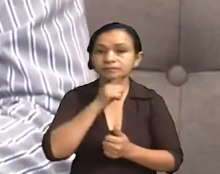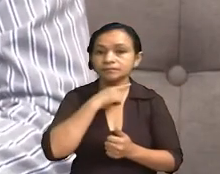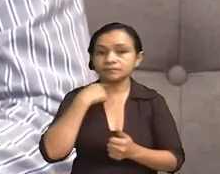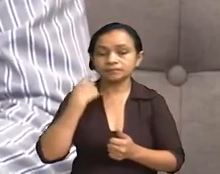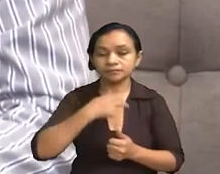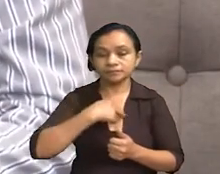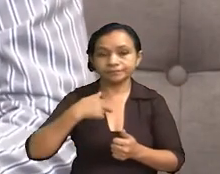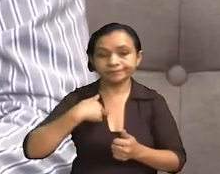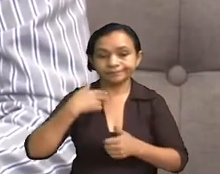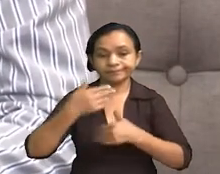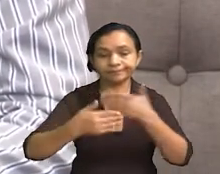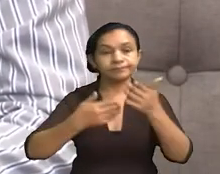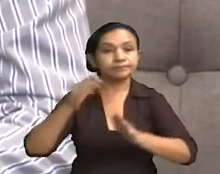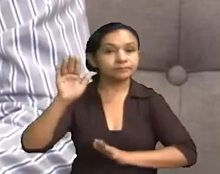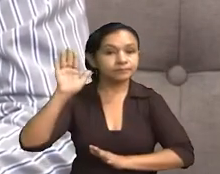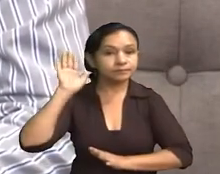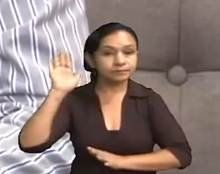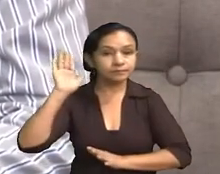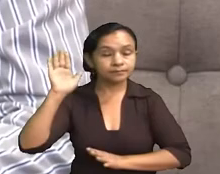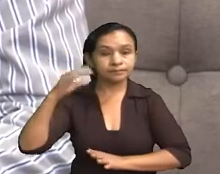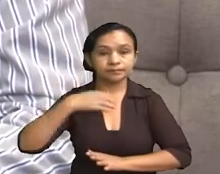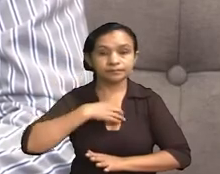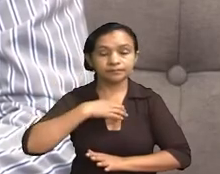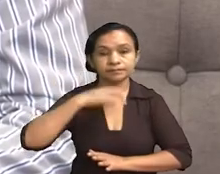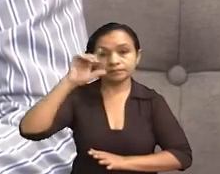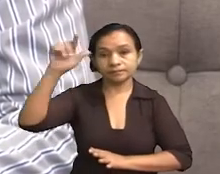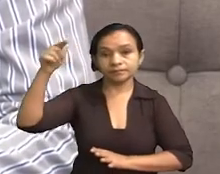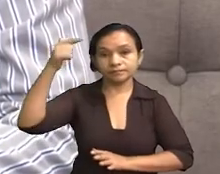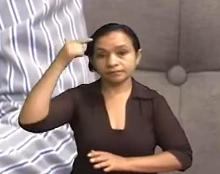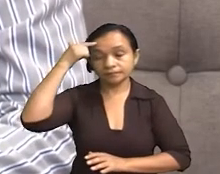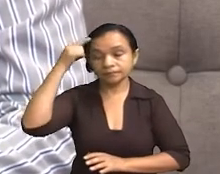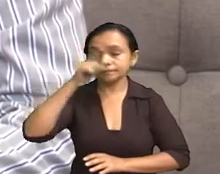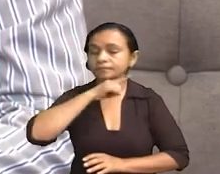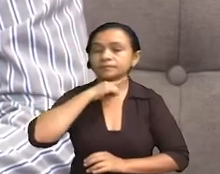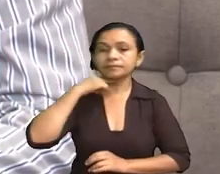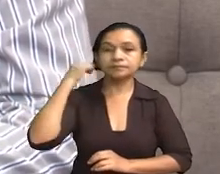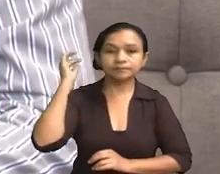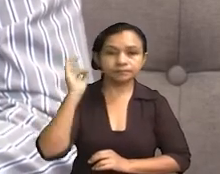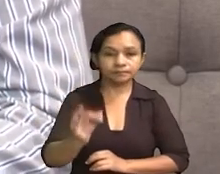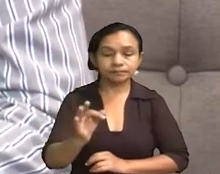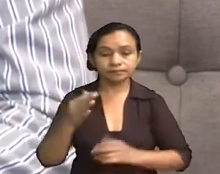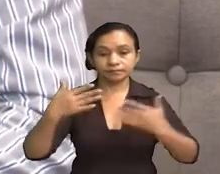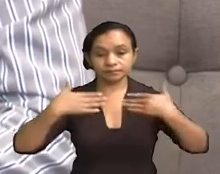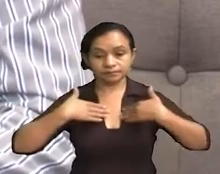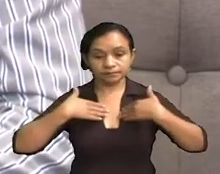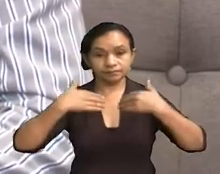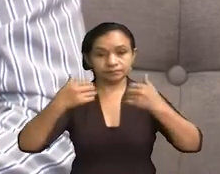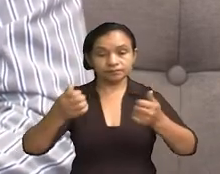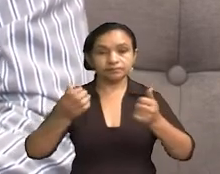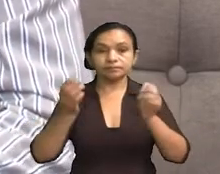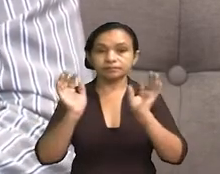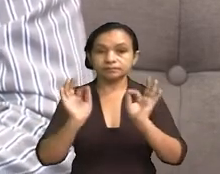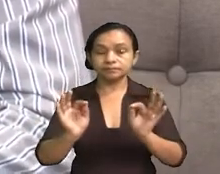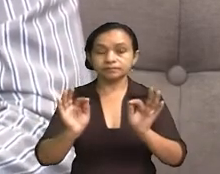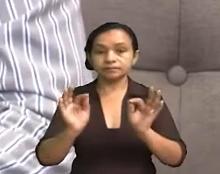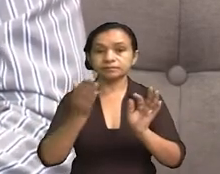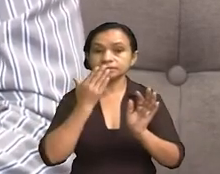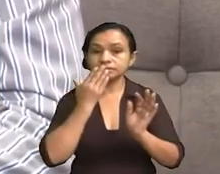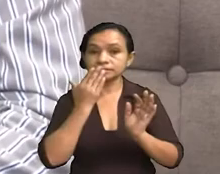un compromiso de nuestro gobierno asegurar la salud gratuita con